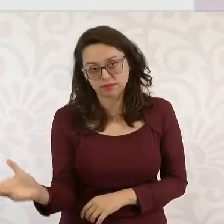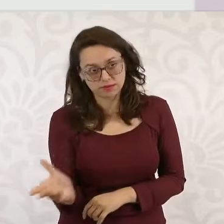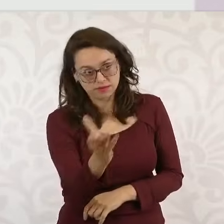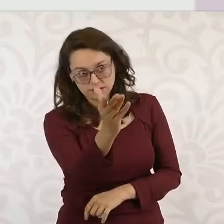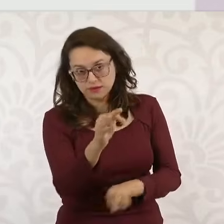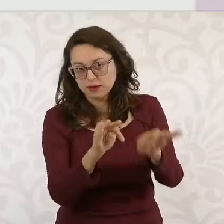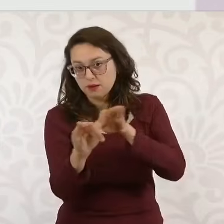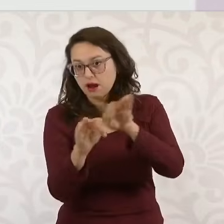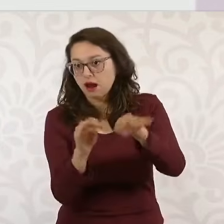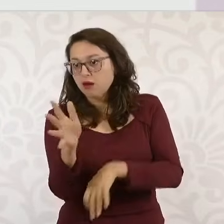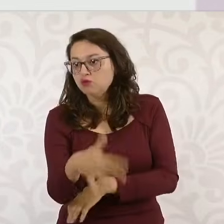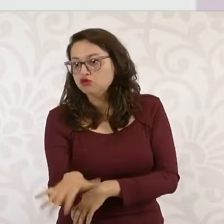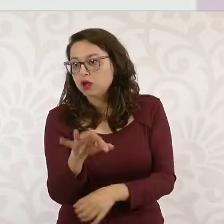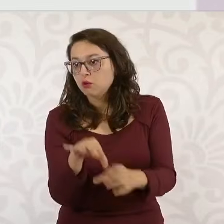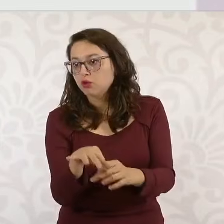popular.